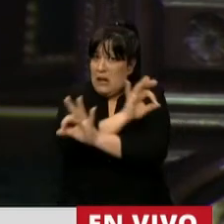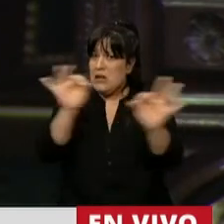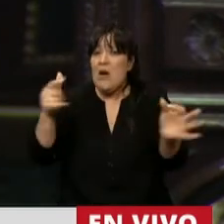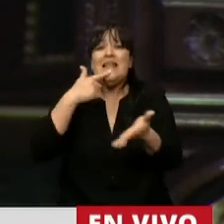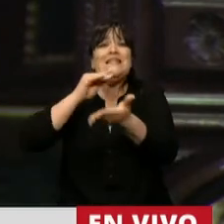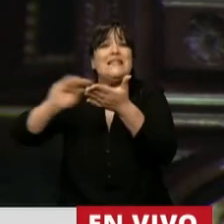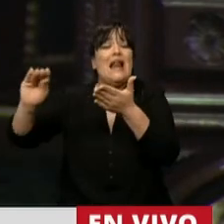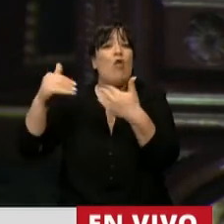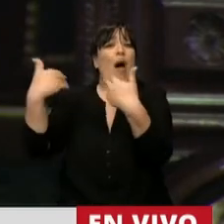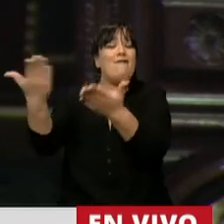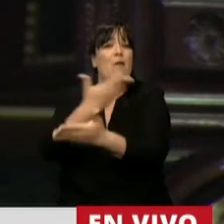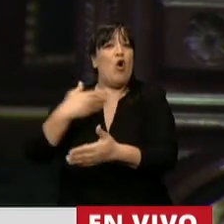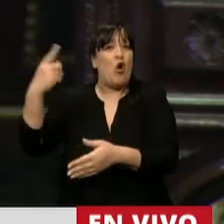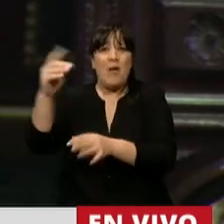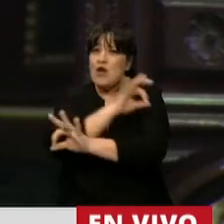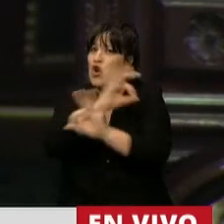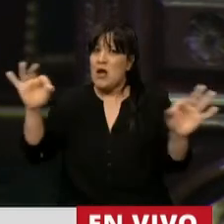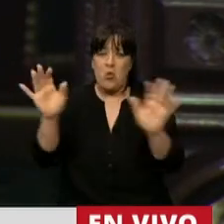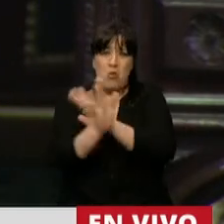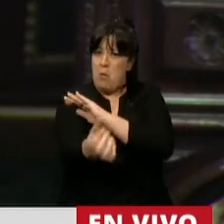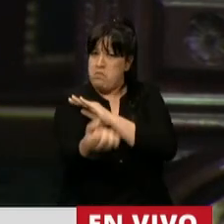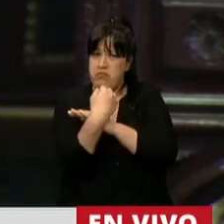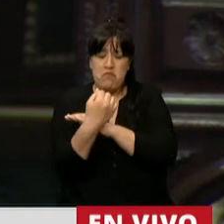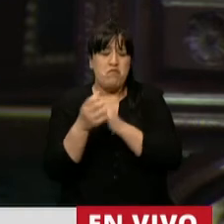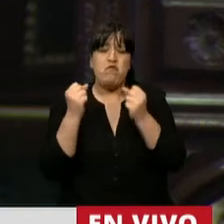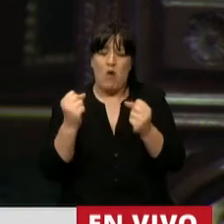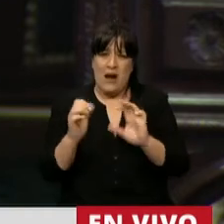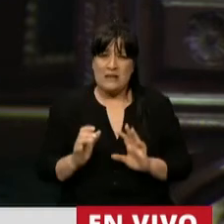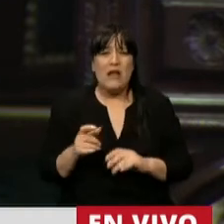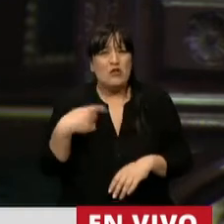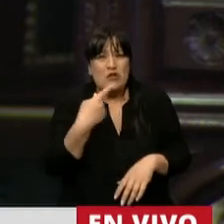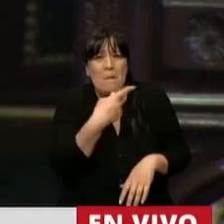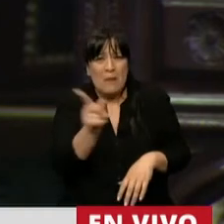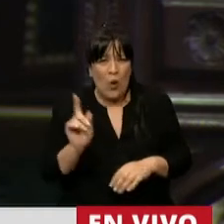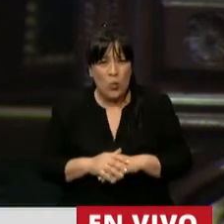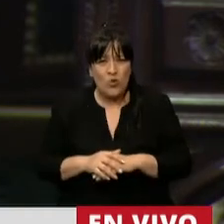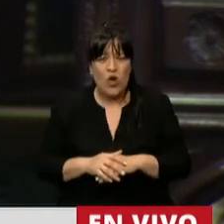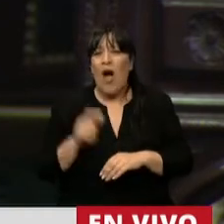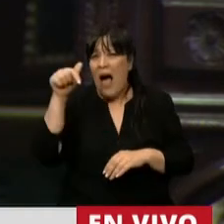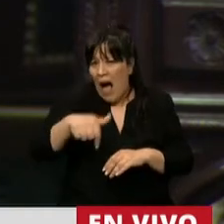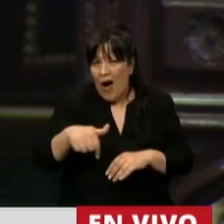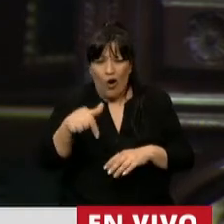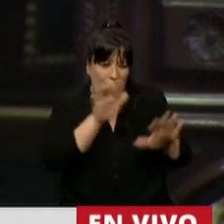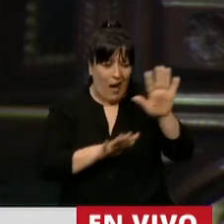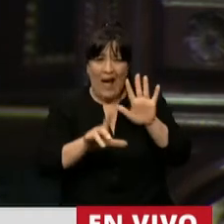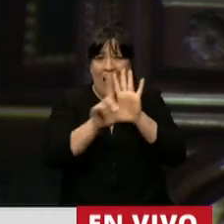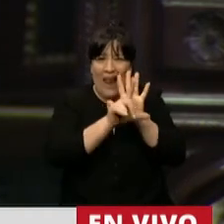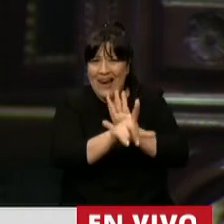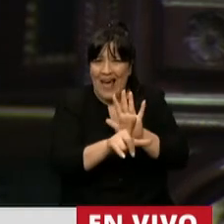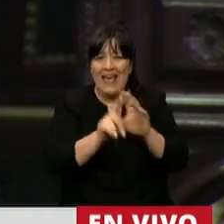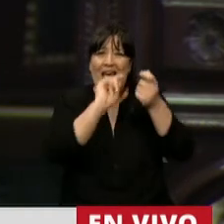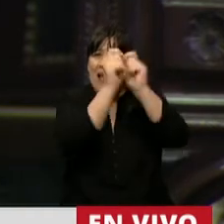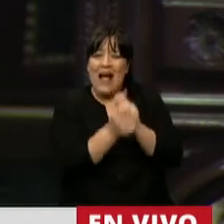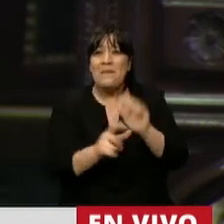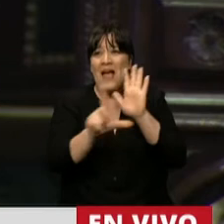senador oficialista. No fueron escuchados. Yo me pregunto, ¿estamos haciendo una ley, reformando